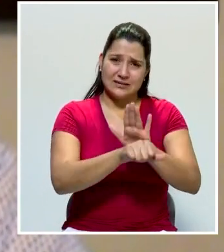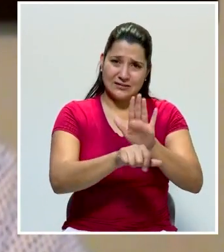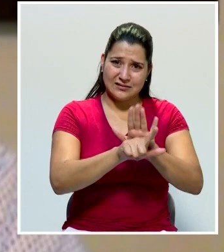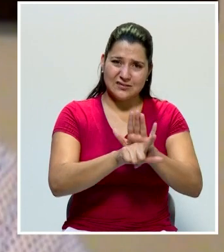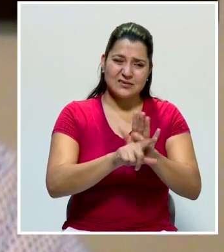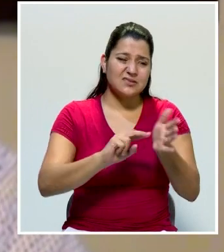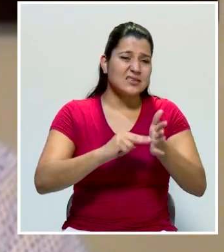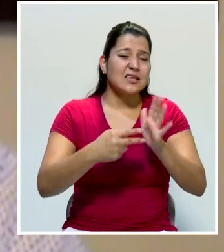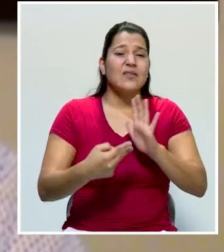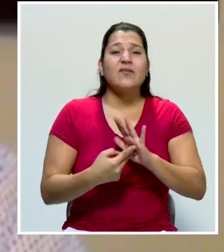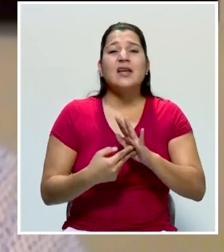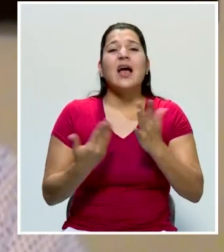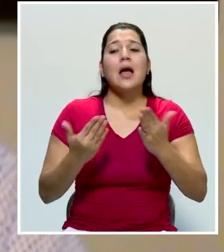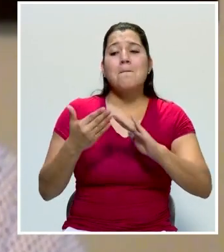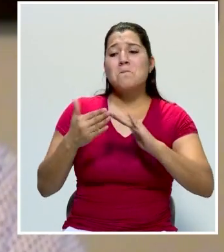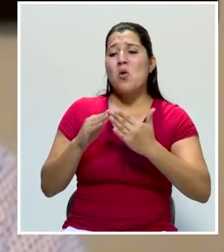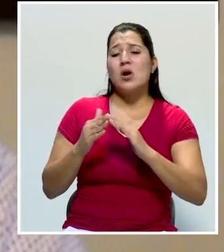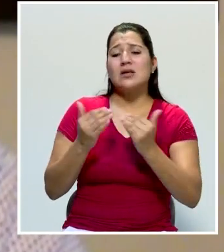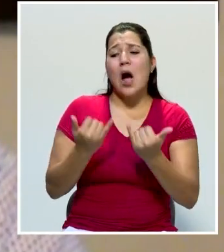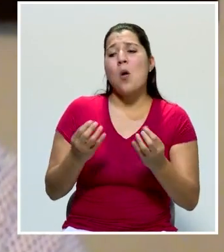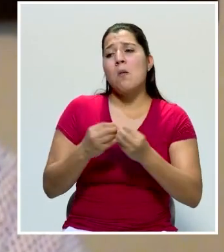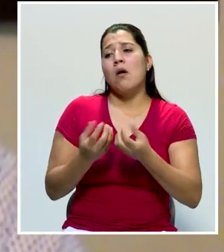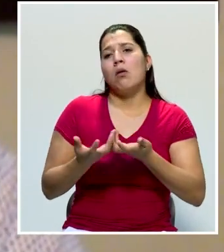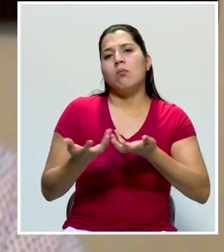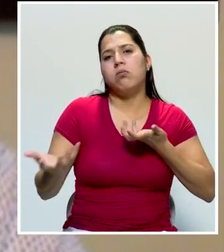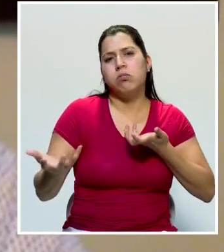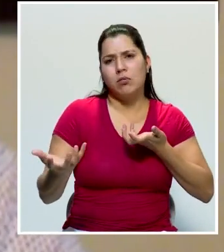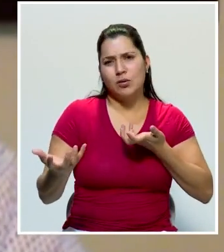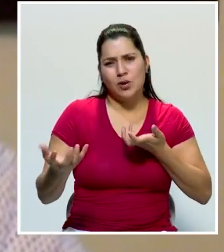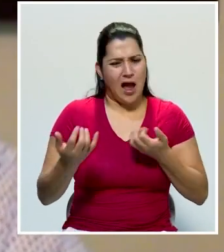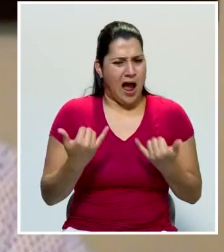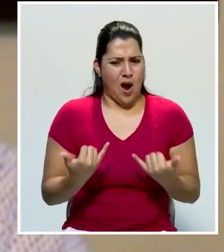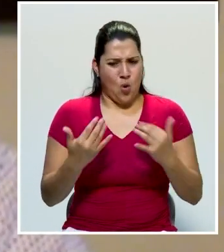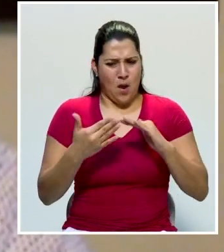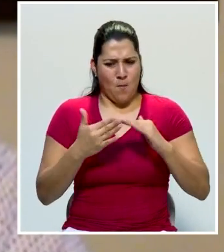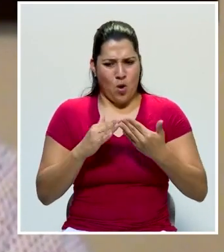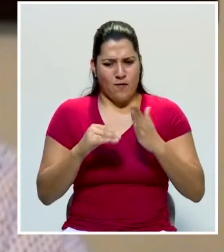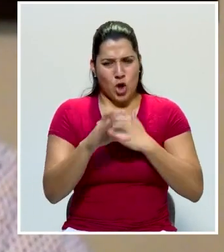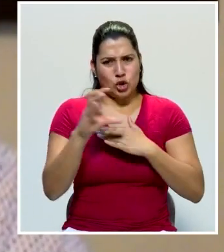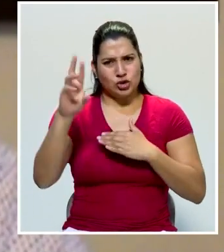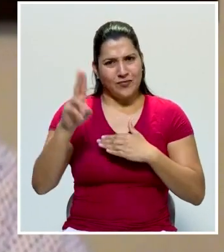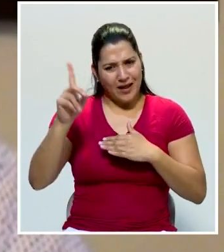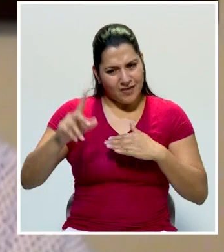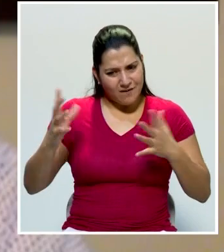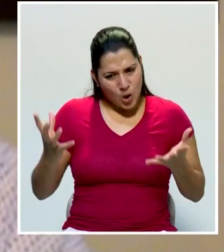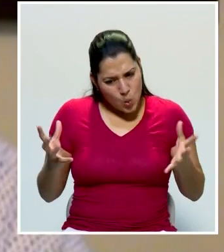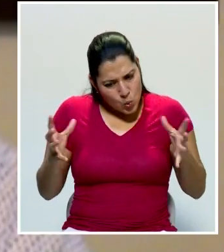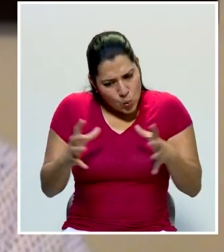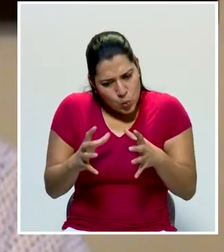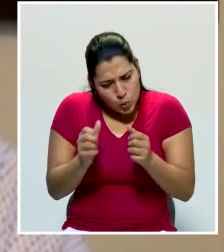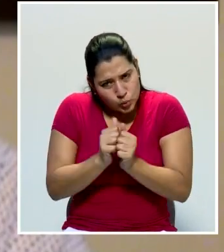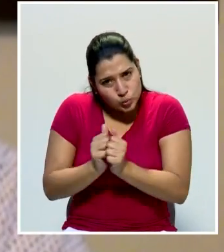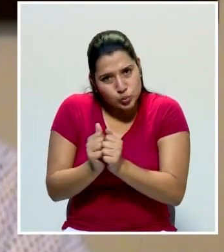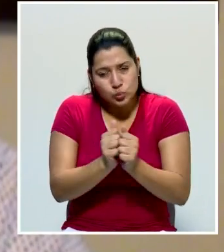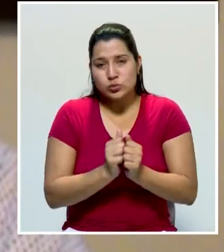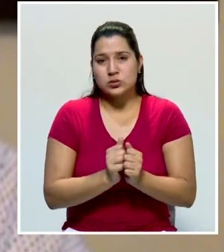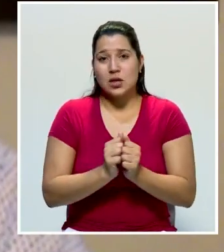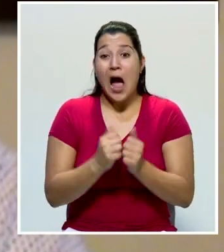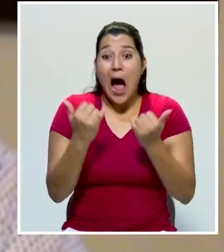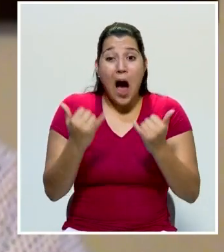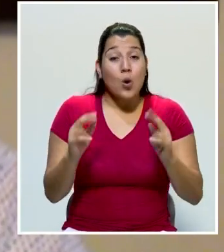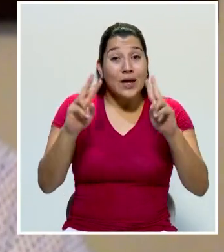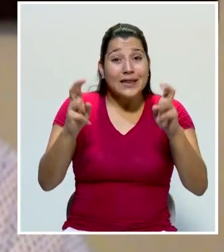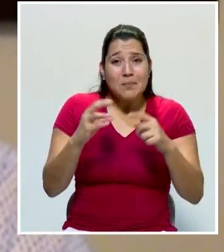sociedad costarricense, que hoy debería estar más unida que nunca para enfrentar esta situación. Hoy las prioridades deben